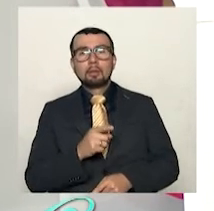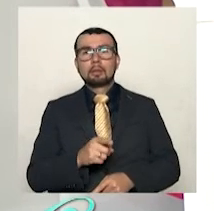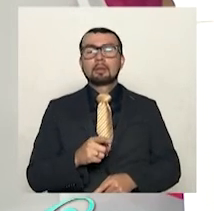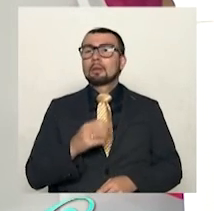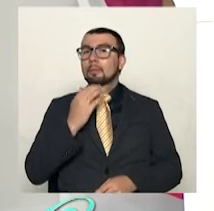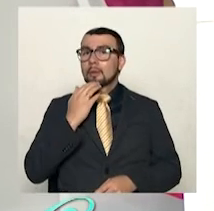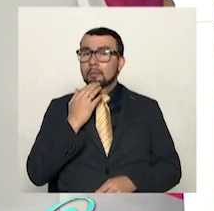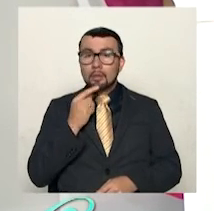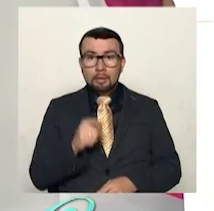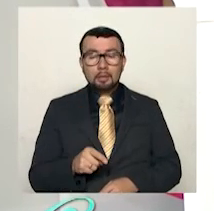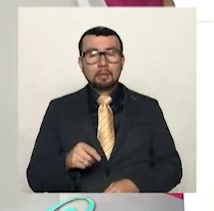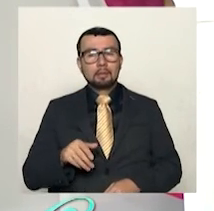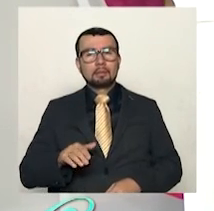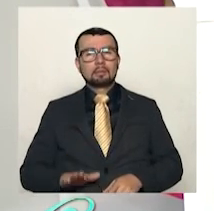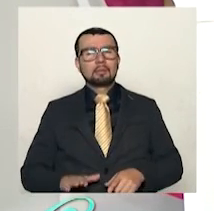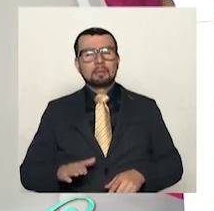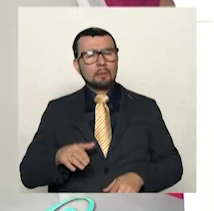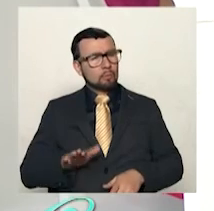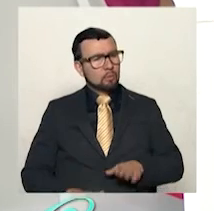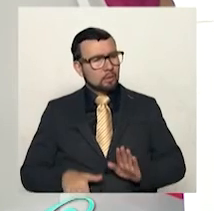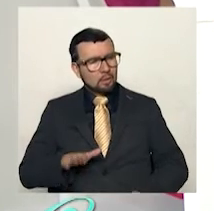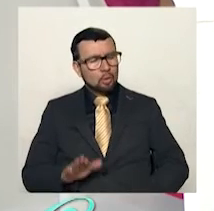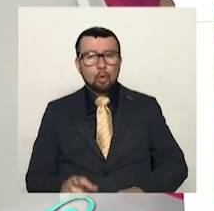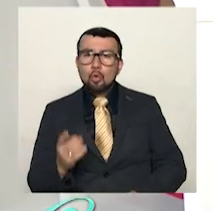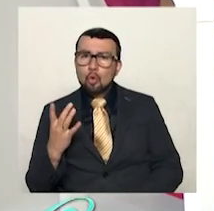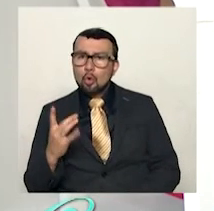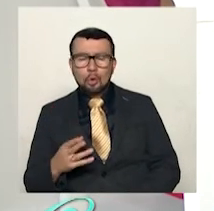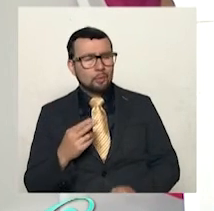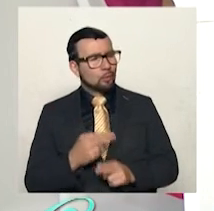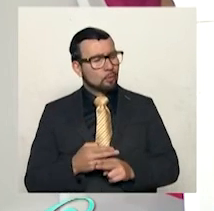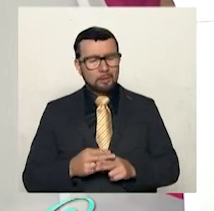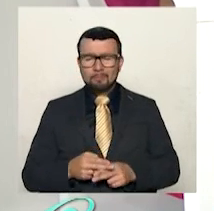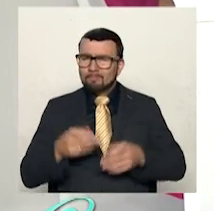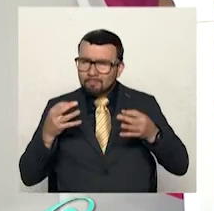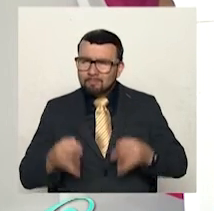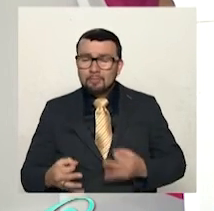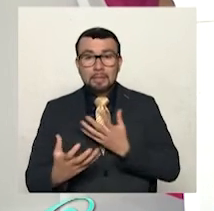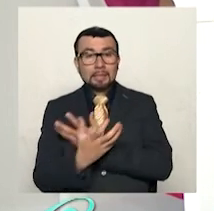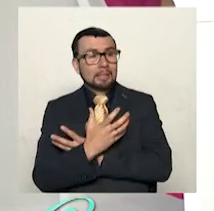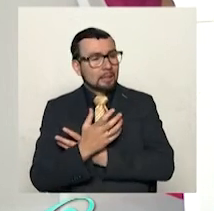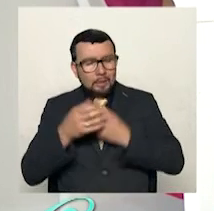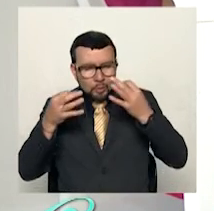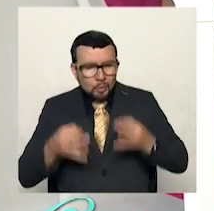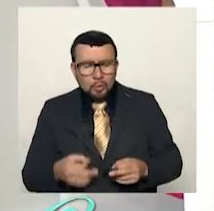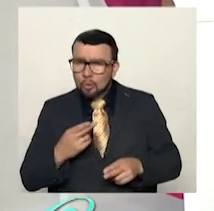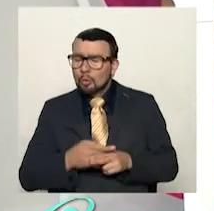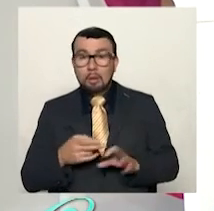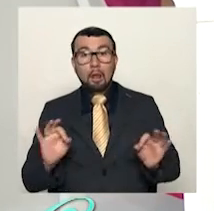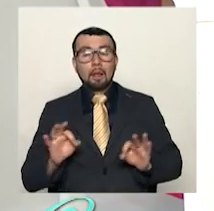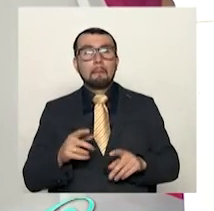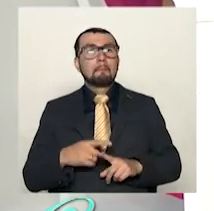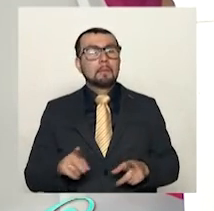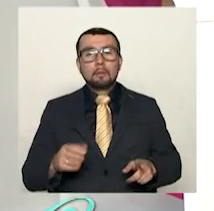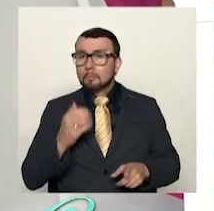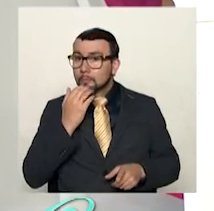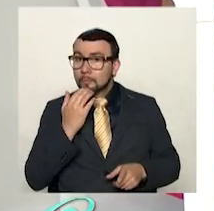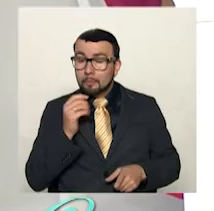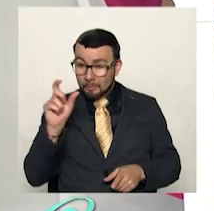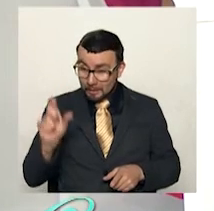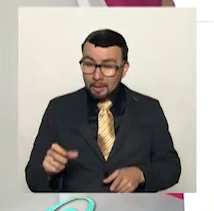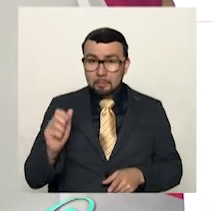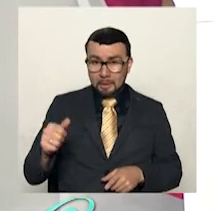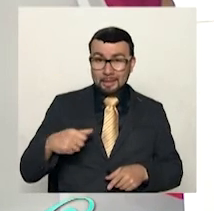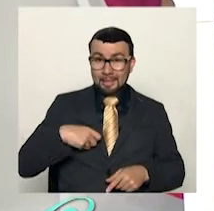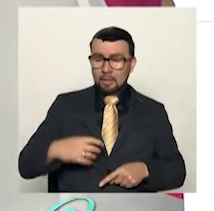del talón dolor, que no recuerdo pues en este momento cuál es el nombre científico que se le da a eso, pero generalmente uno en el paciente